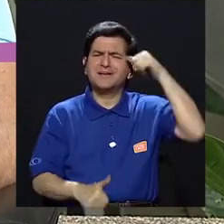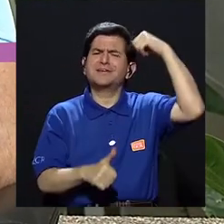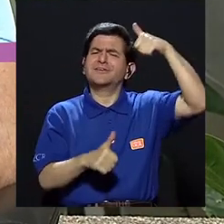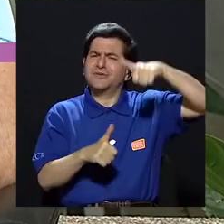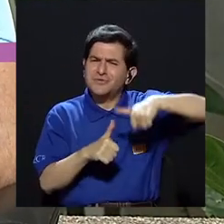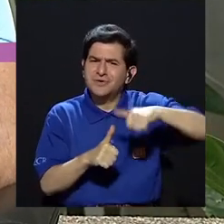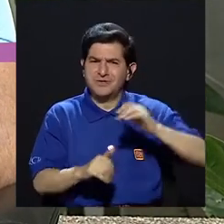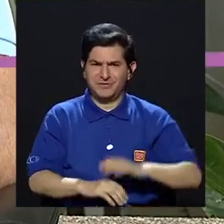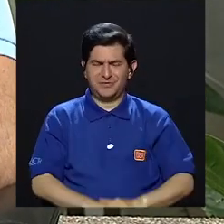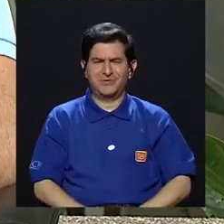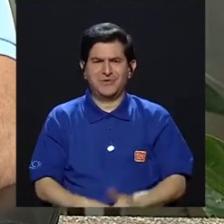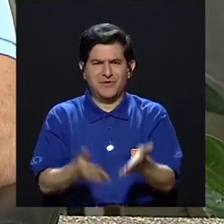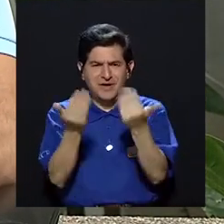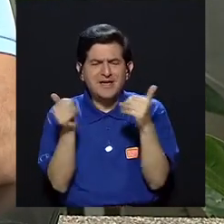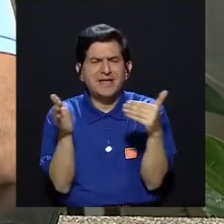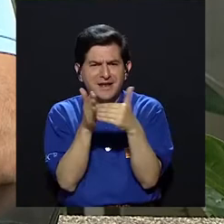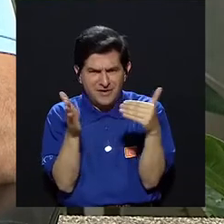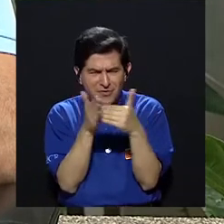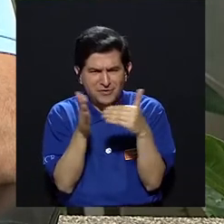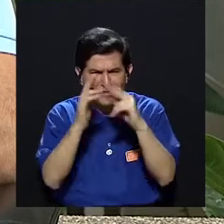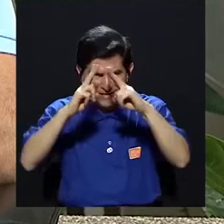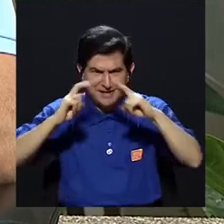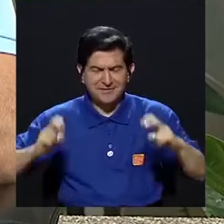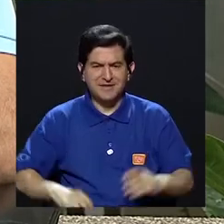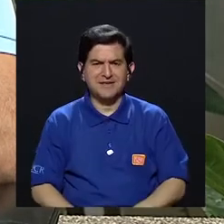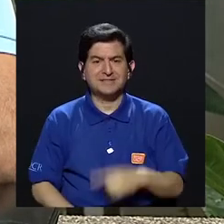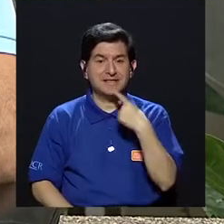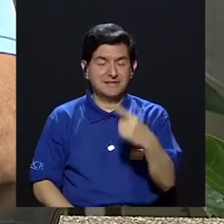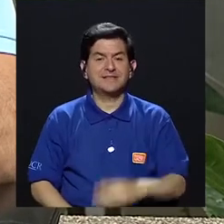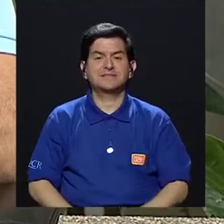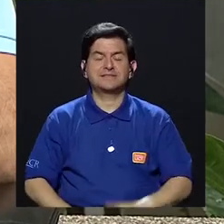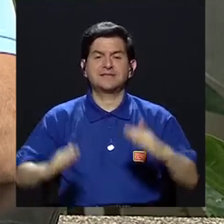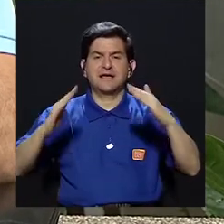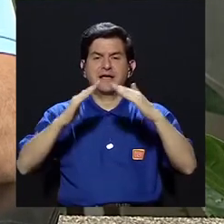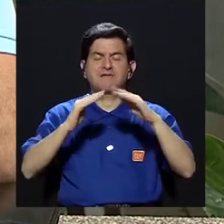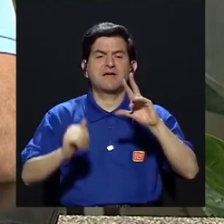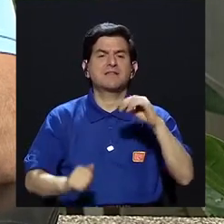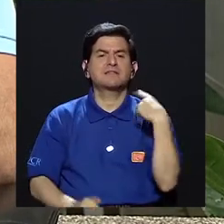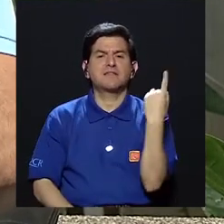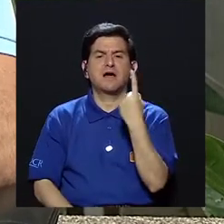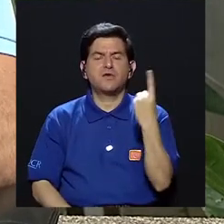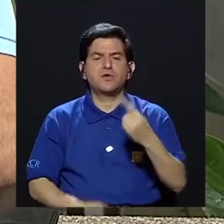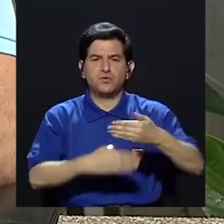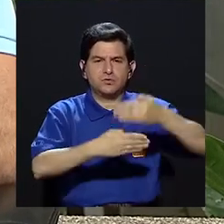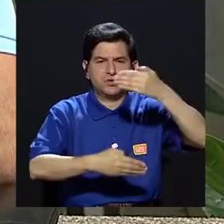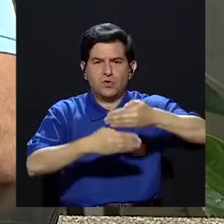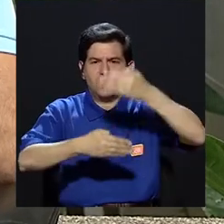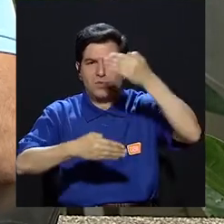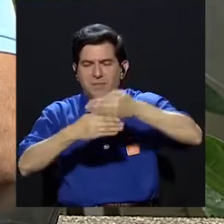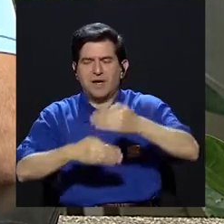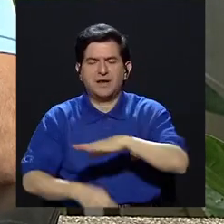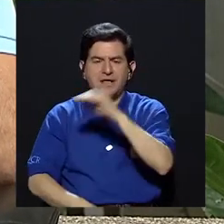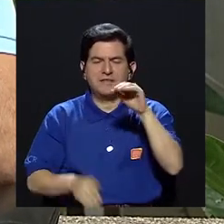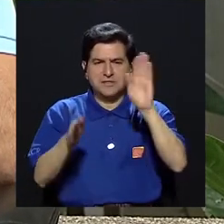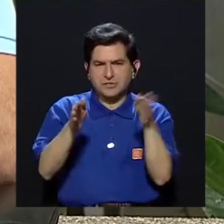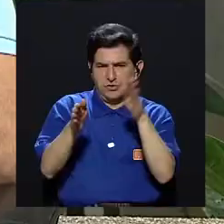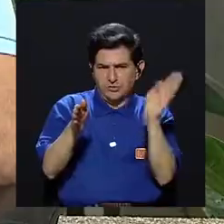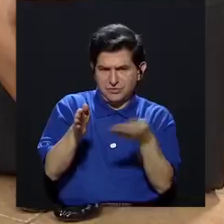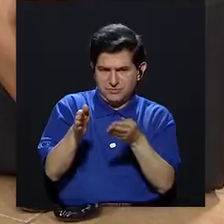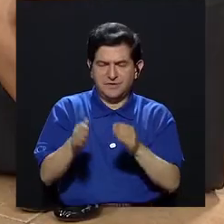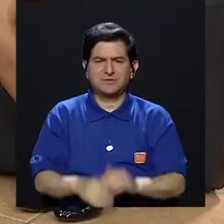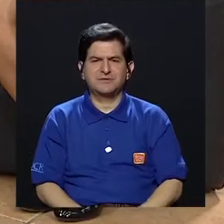ahí, que quisiera que retomara, y es que dice que la vivienda va más allá de paredes y cemento, y